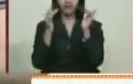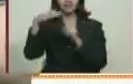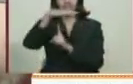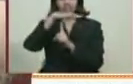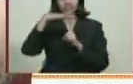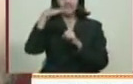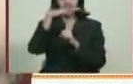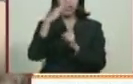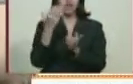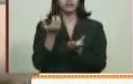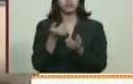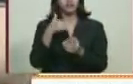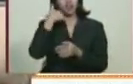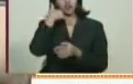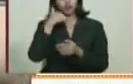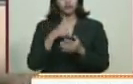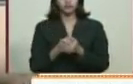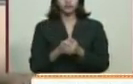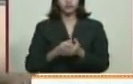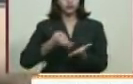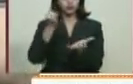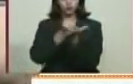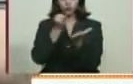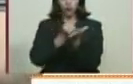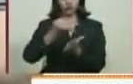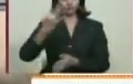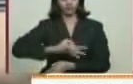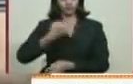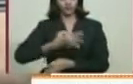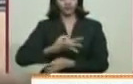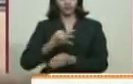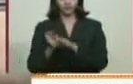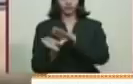comprobado. Había otro que también fue,